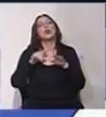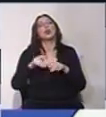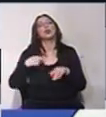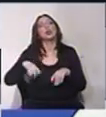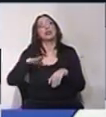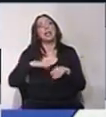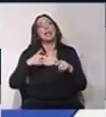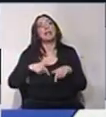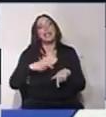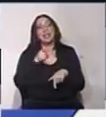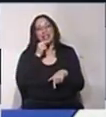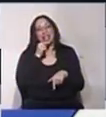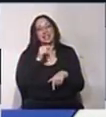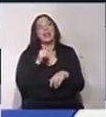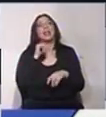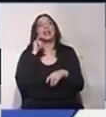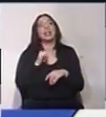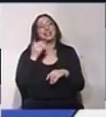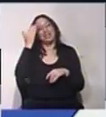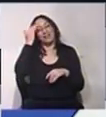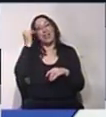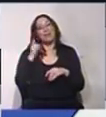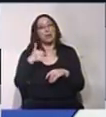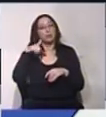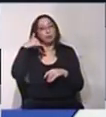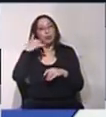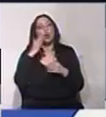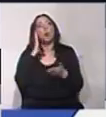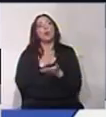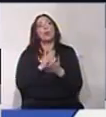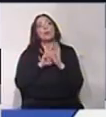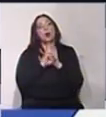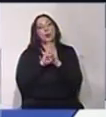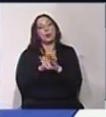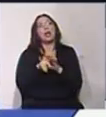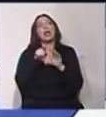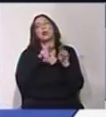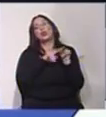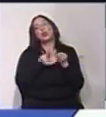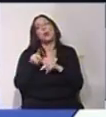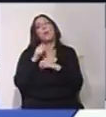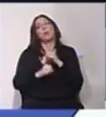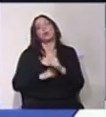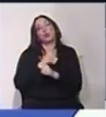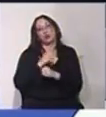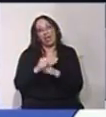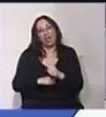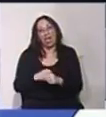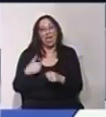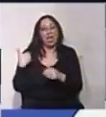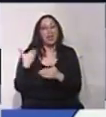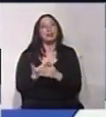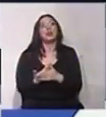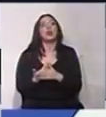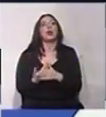pena. Y sabemos que existía una línea de últimos recursos, que fue la que sostuvo durante muchísimos años un